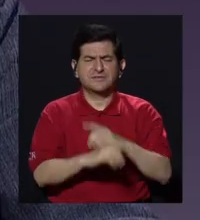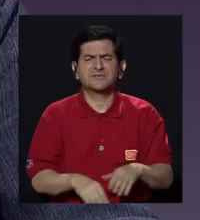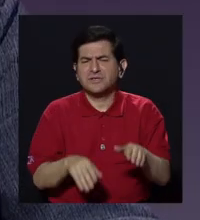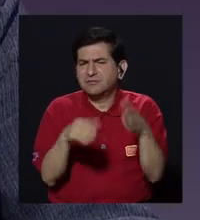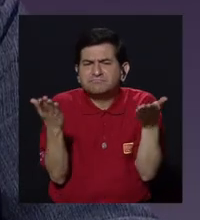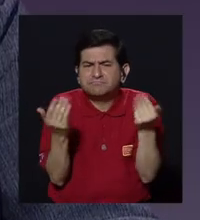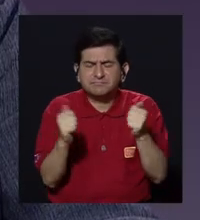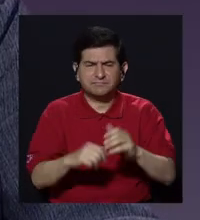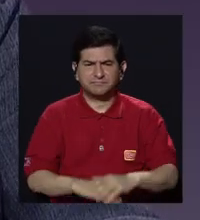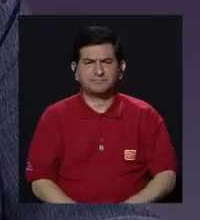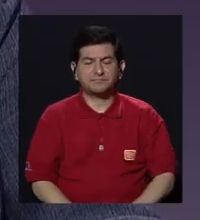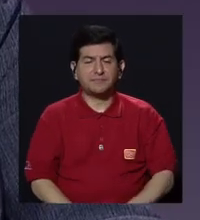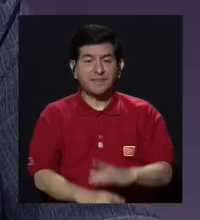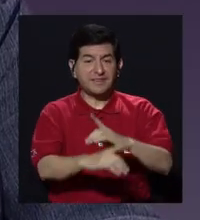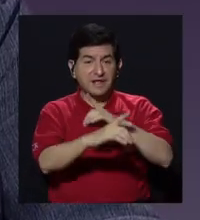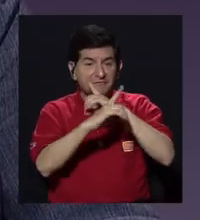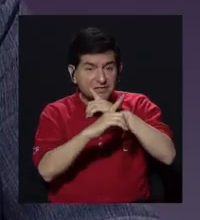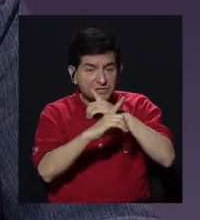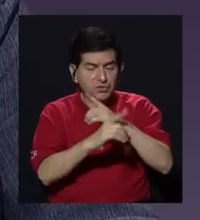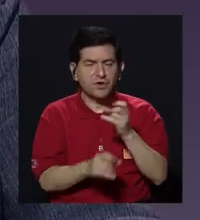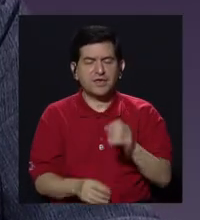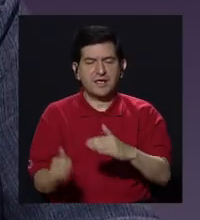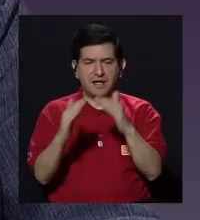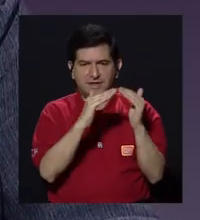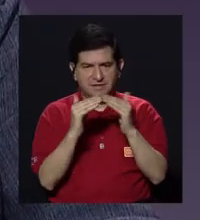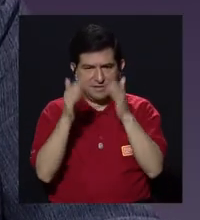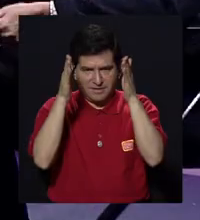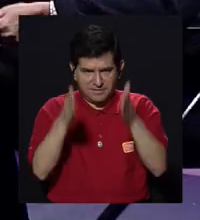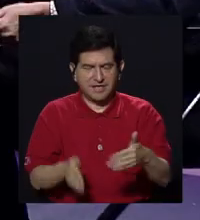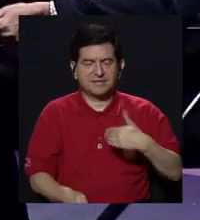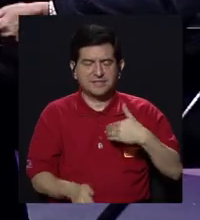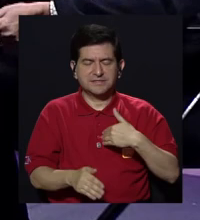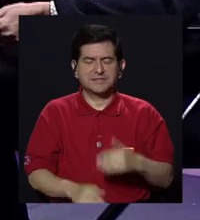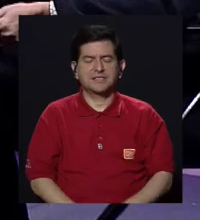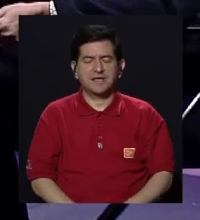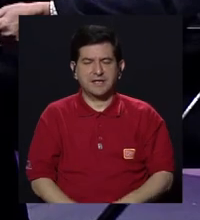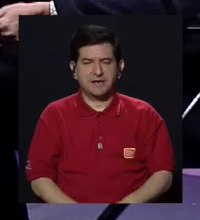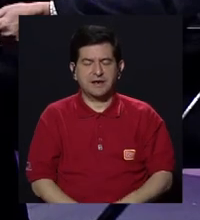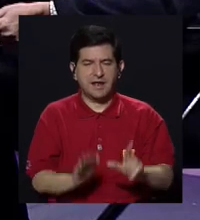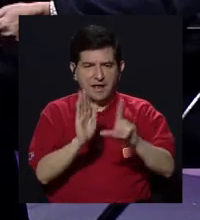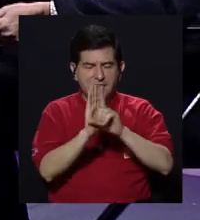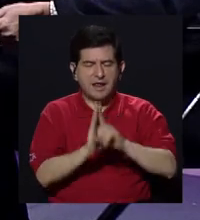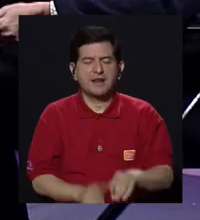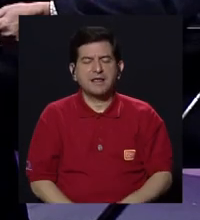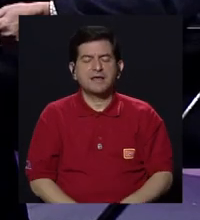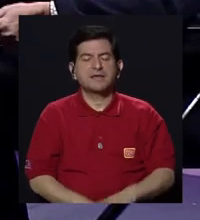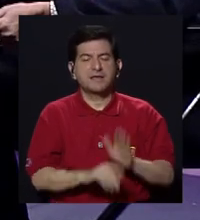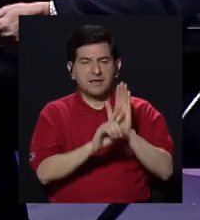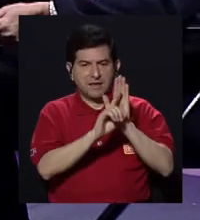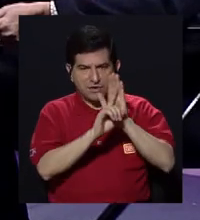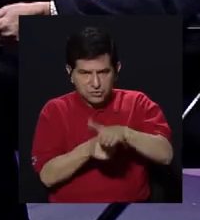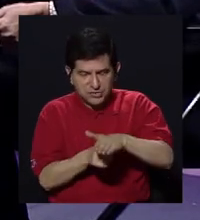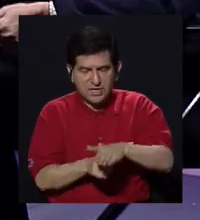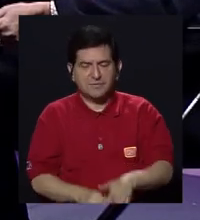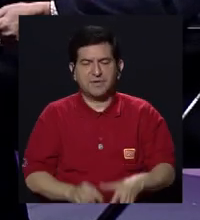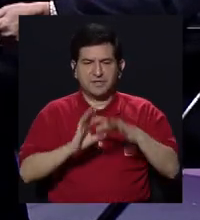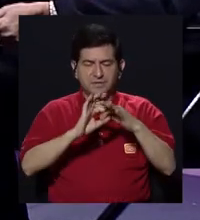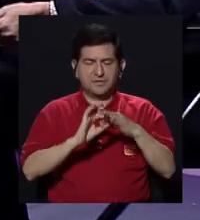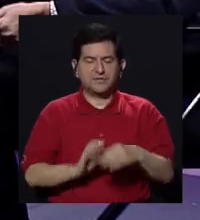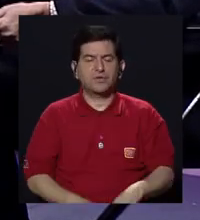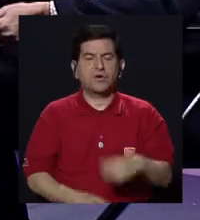Sí, la Defensoría de los Habitantes tiene por ley, en la Ley de Hostigamiento Sexual de Empleo y la